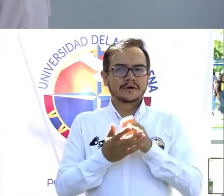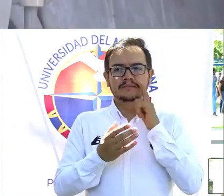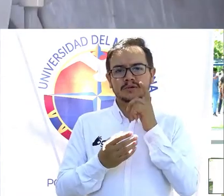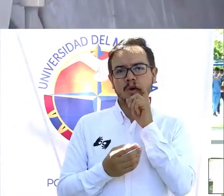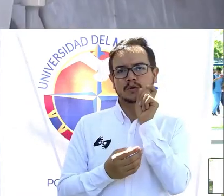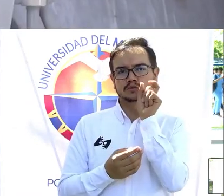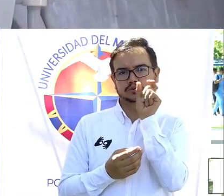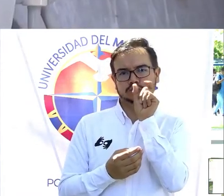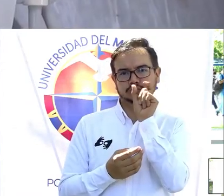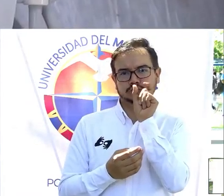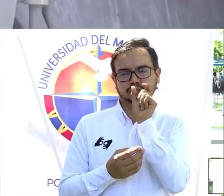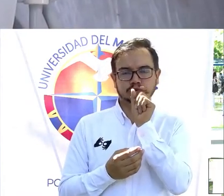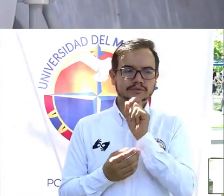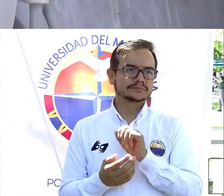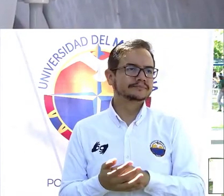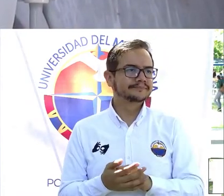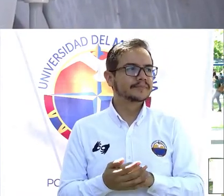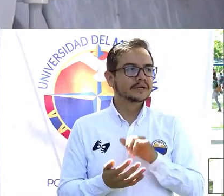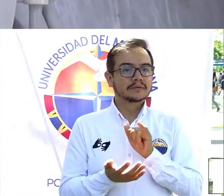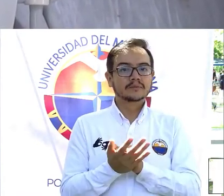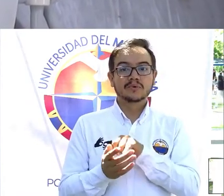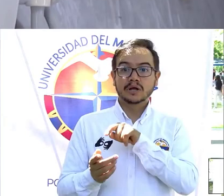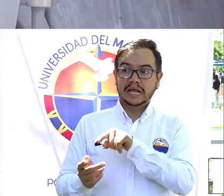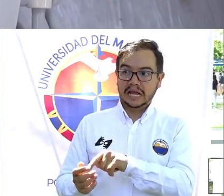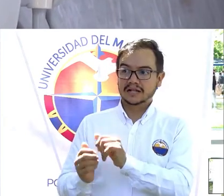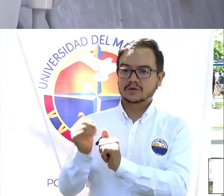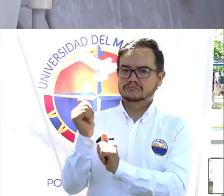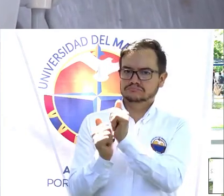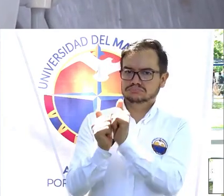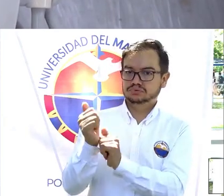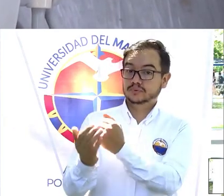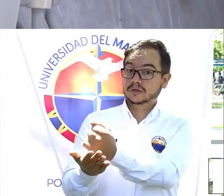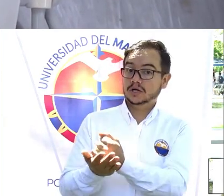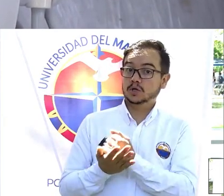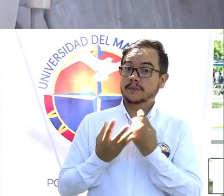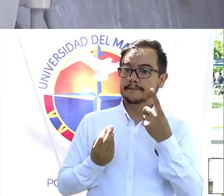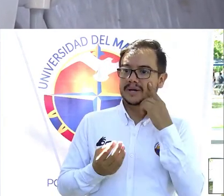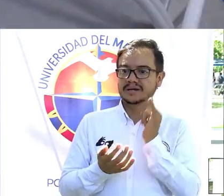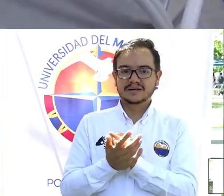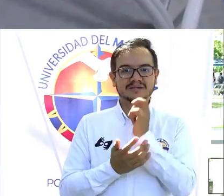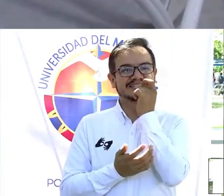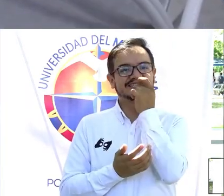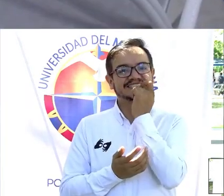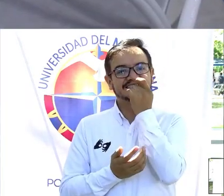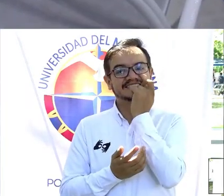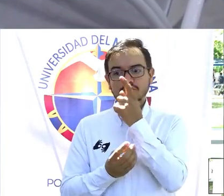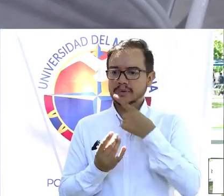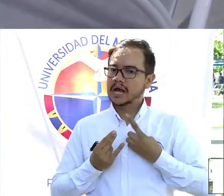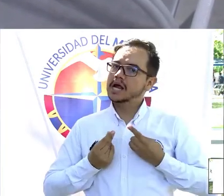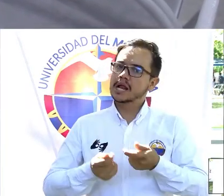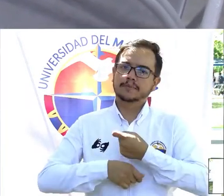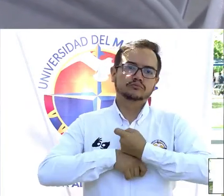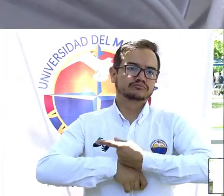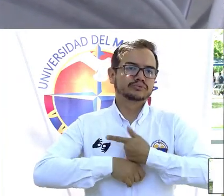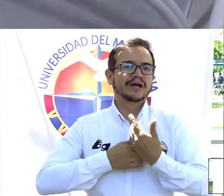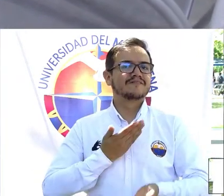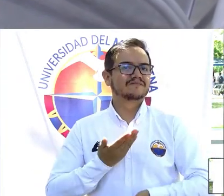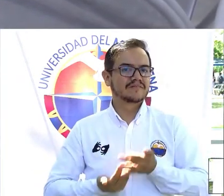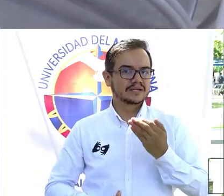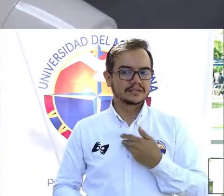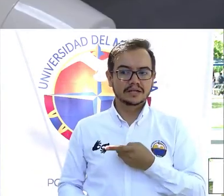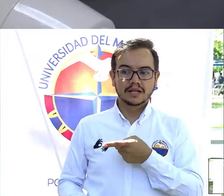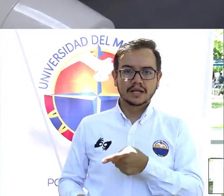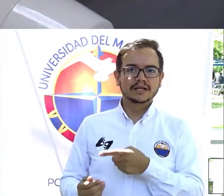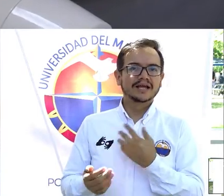ultrasonido. Este equipo nos ayuda a optimizar la atención de nuestros pacientes. Este equipo es un